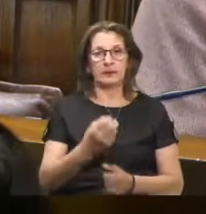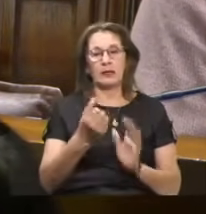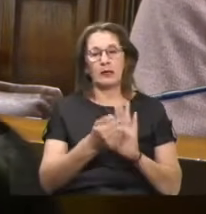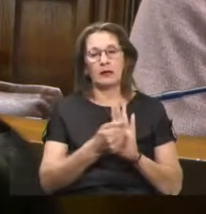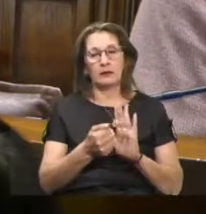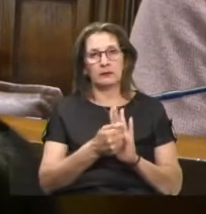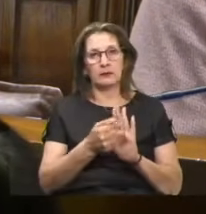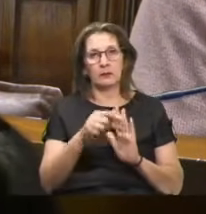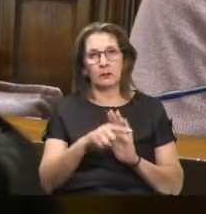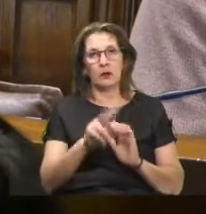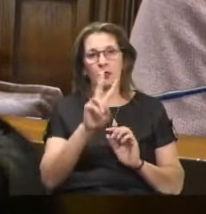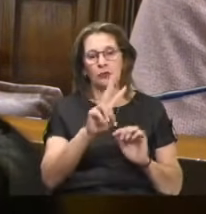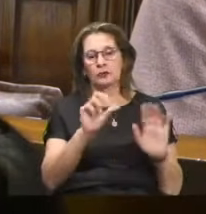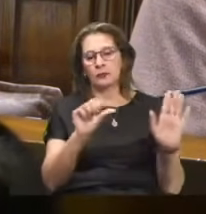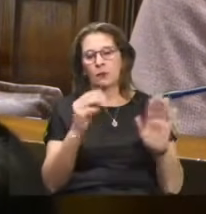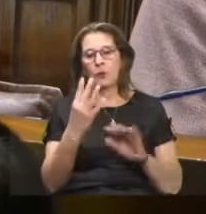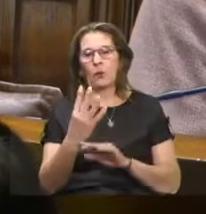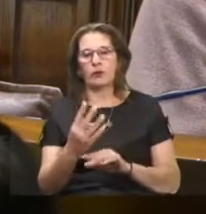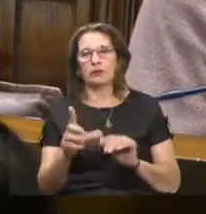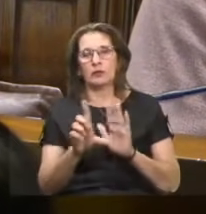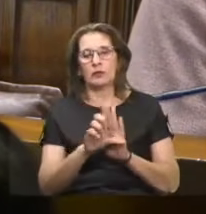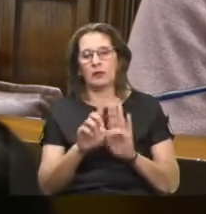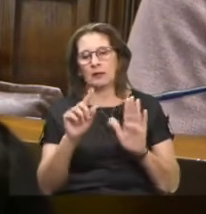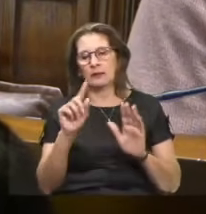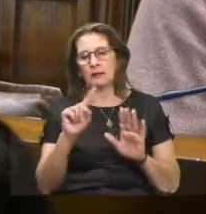artículo 264 de la Ley número